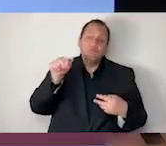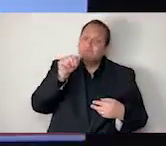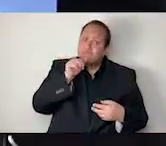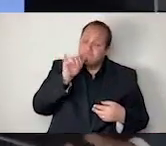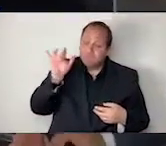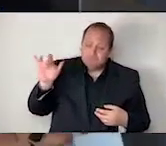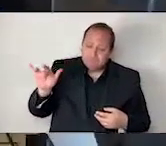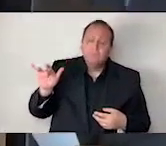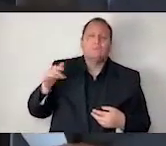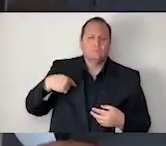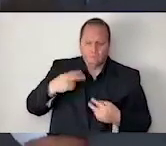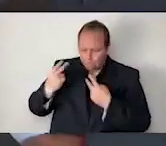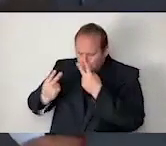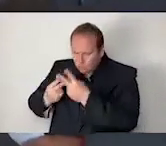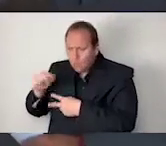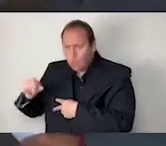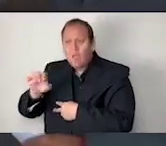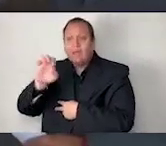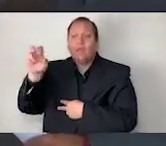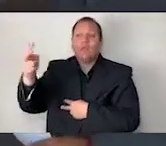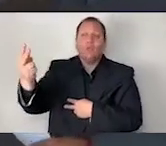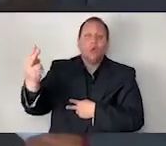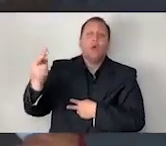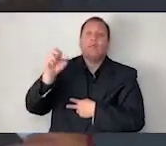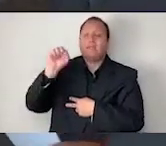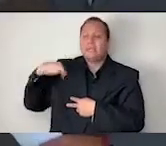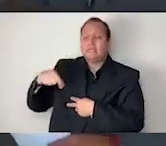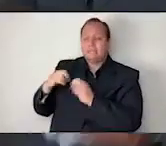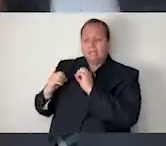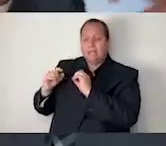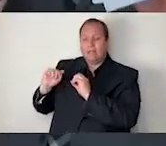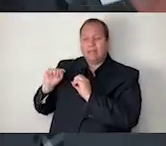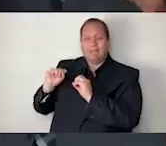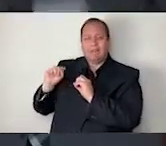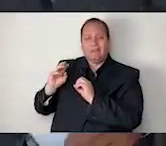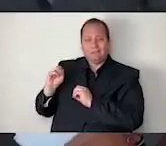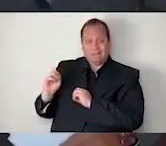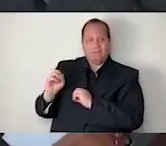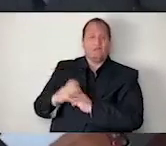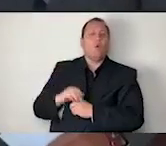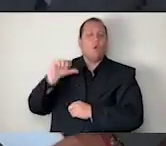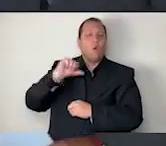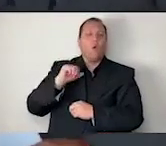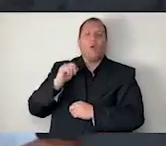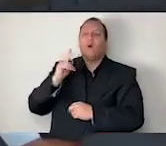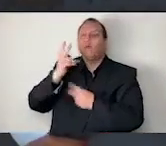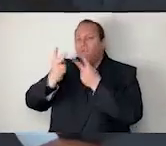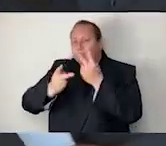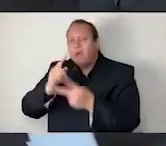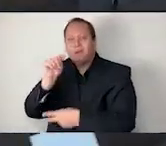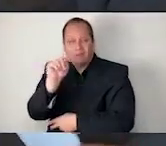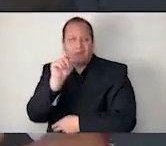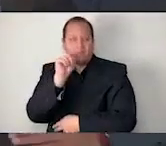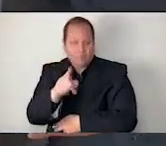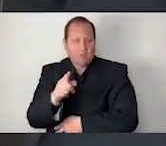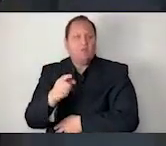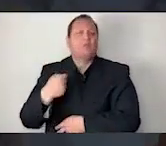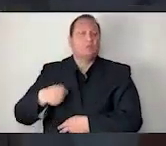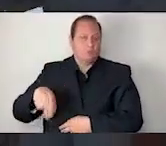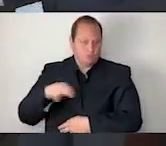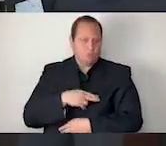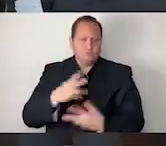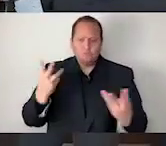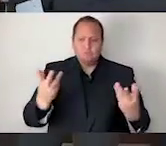ninguna vamos a hacer lo propio el día de hoy en ensenada 12 quintín 0 tecate 0 el día de hoy vamos a tecate también llevamos 2 el